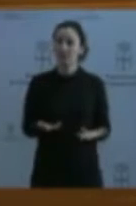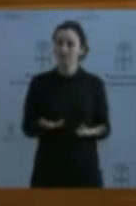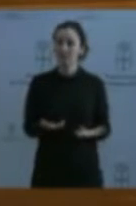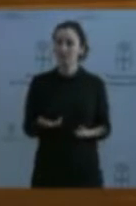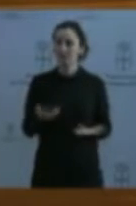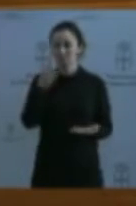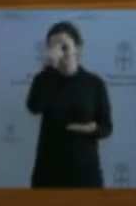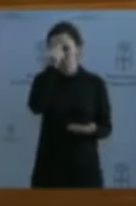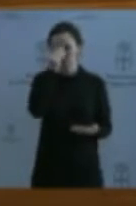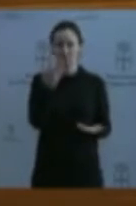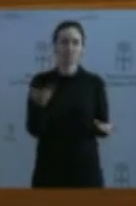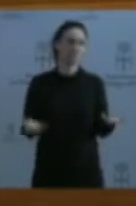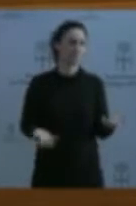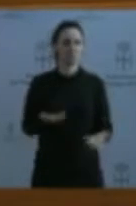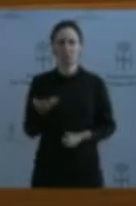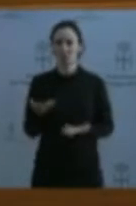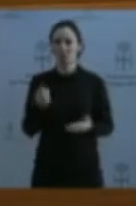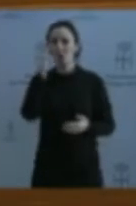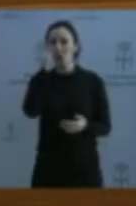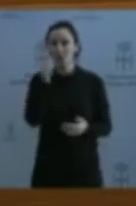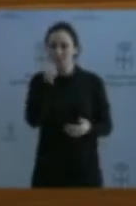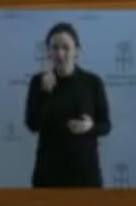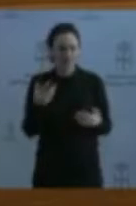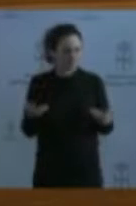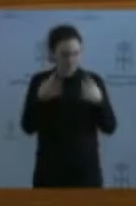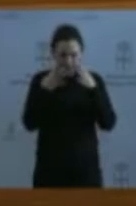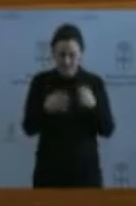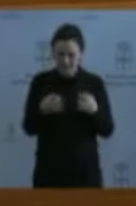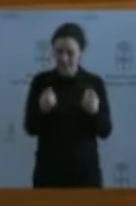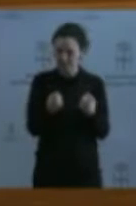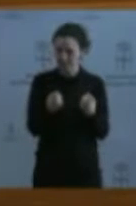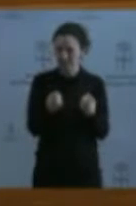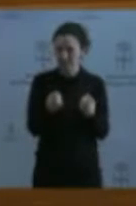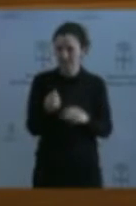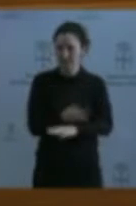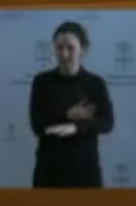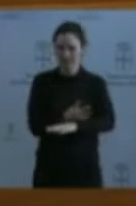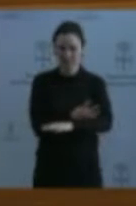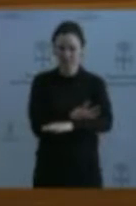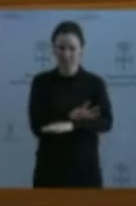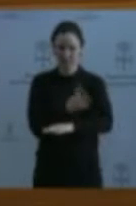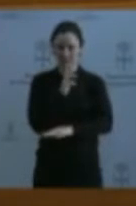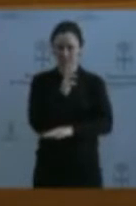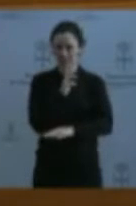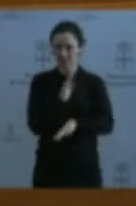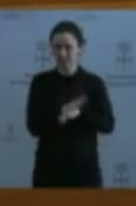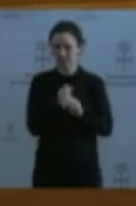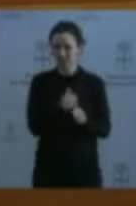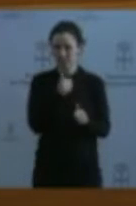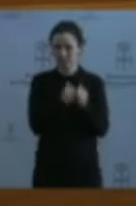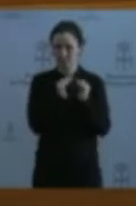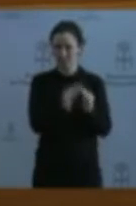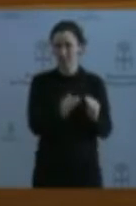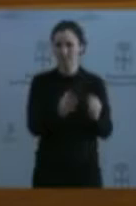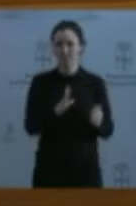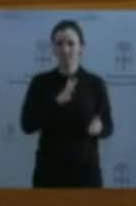ciudad un importante espacio de pastizales como para que sea el lugar de referencia, y sobre todo porque esta deslocalización lo que